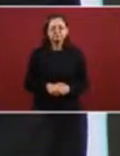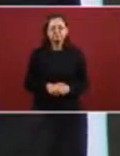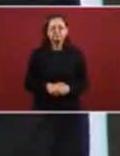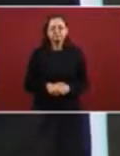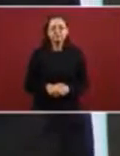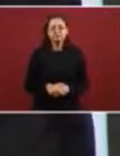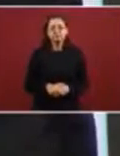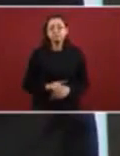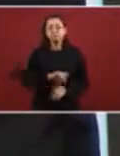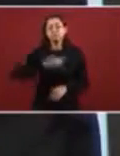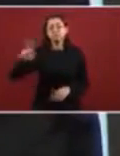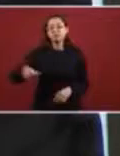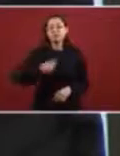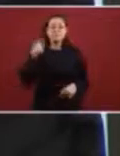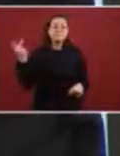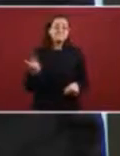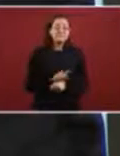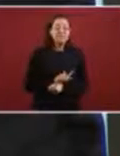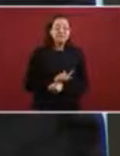qué pasó